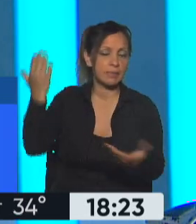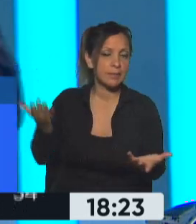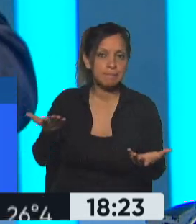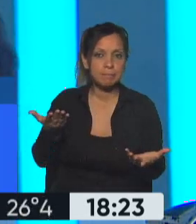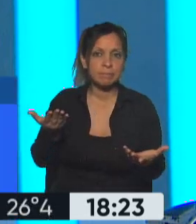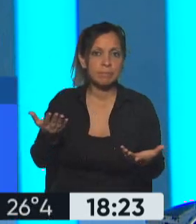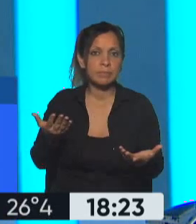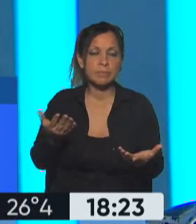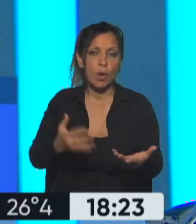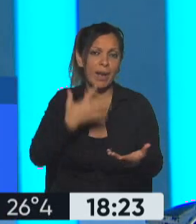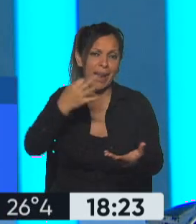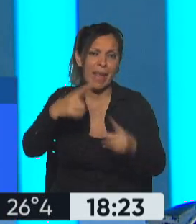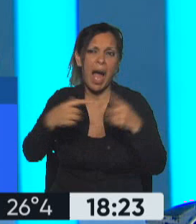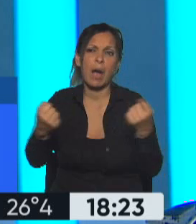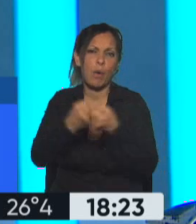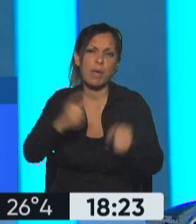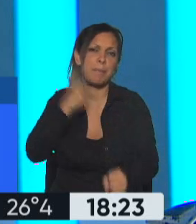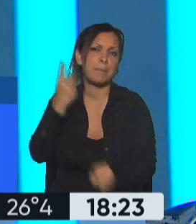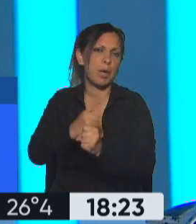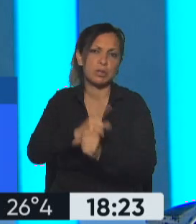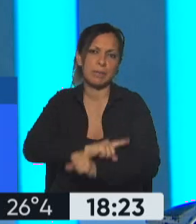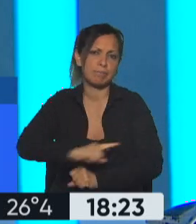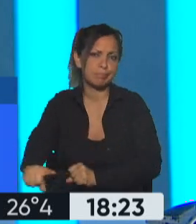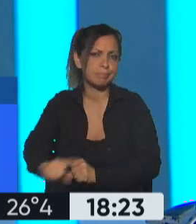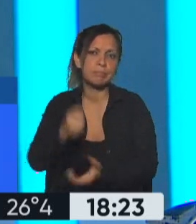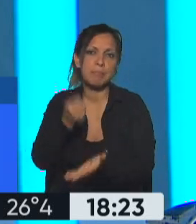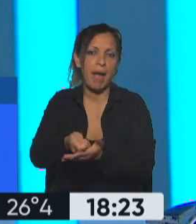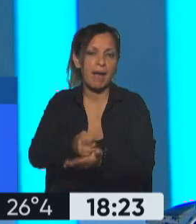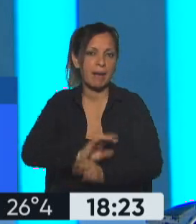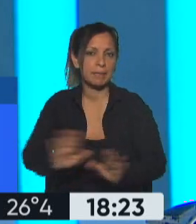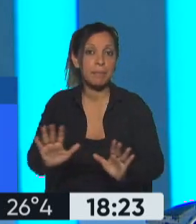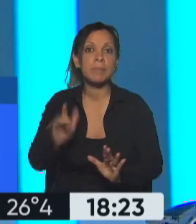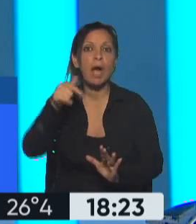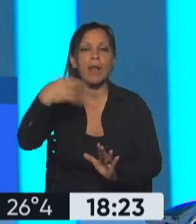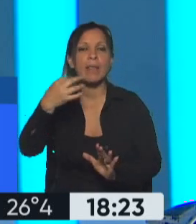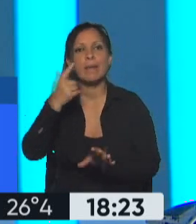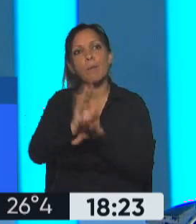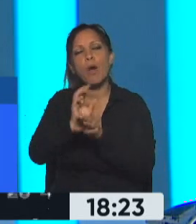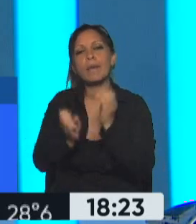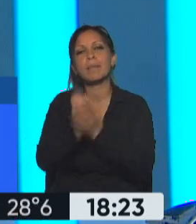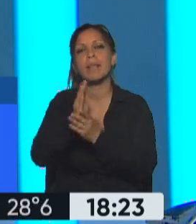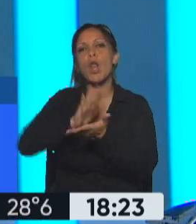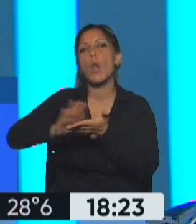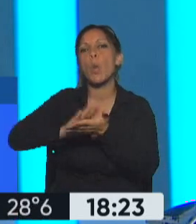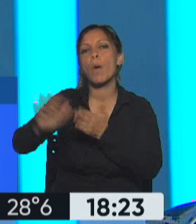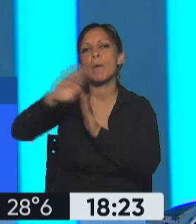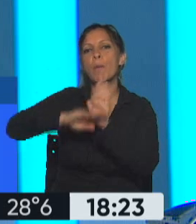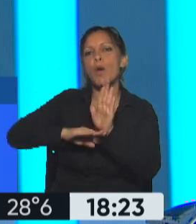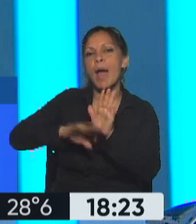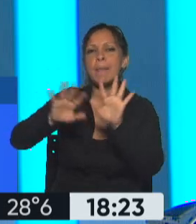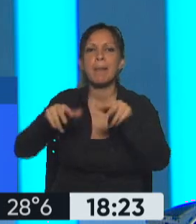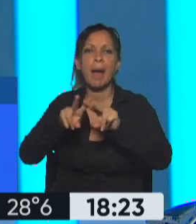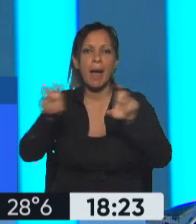acuerdo imposible de cumplir y con las consecuencias que eso tuvo. Y ahora le tiene que dar la forma de un nuevo programa económico, un nuevo programa, moneta, mejor